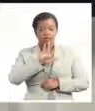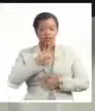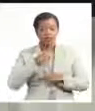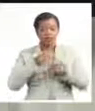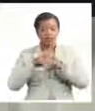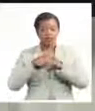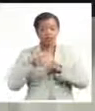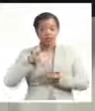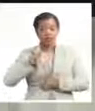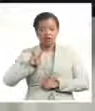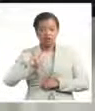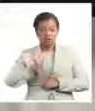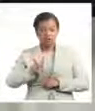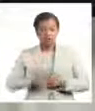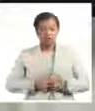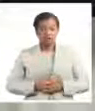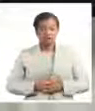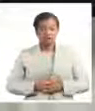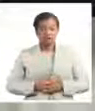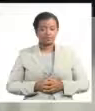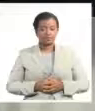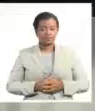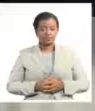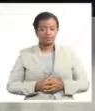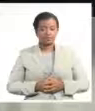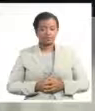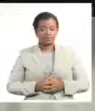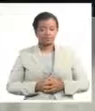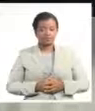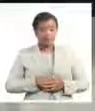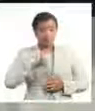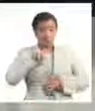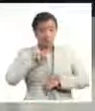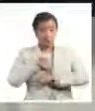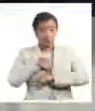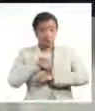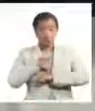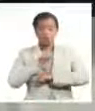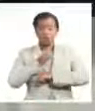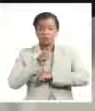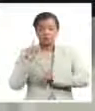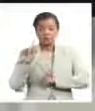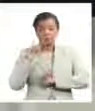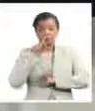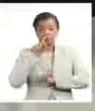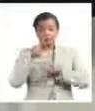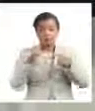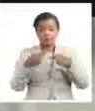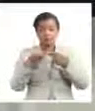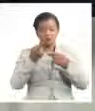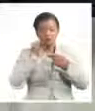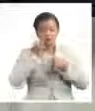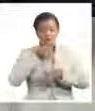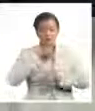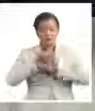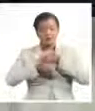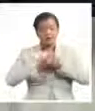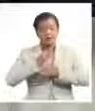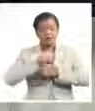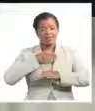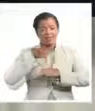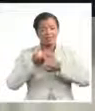y hace solo cuatro minutos concluyó el choque en la instalación habanera vamos a tener más detalles en